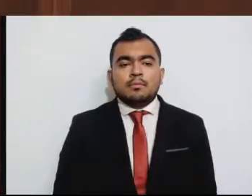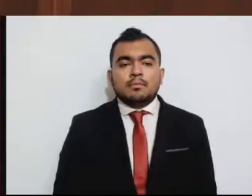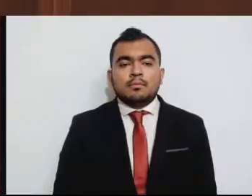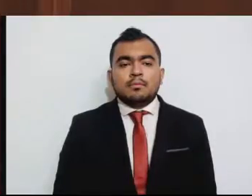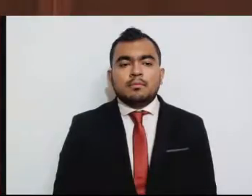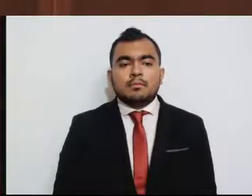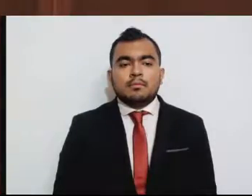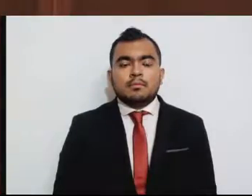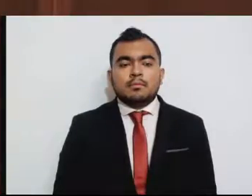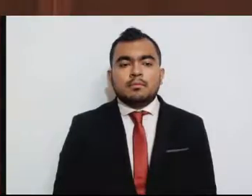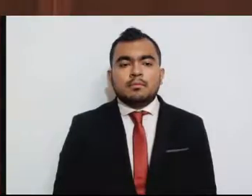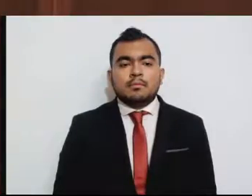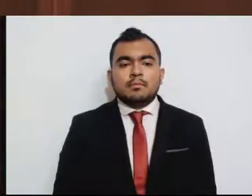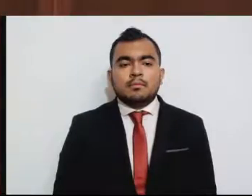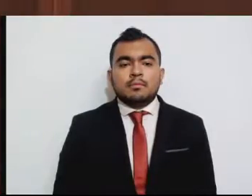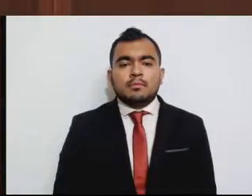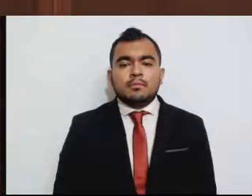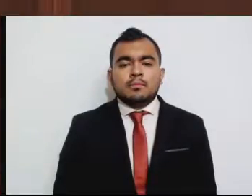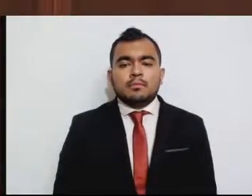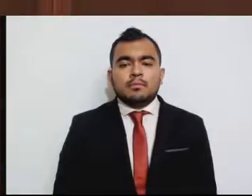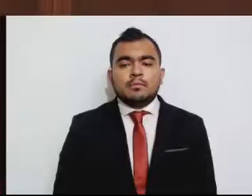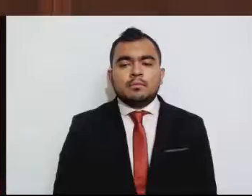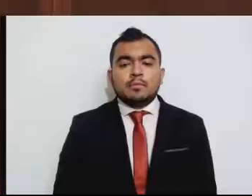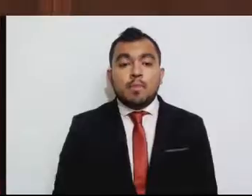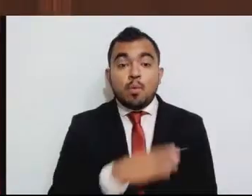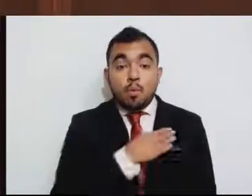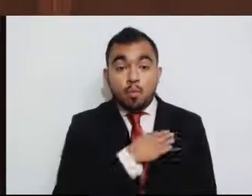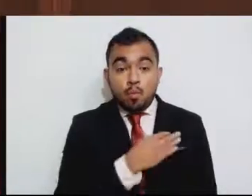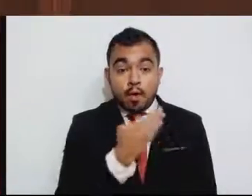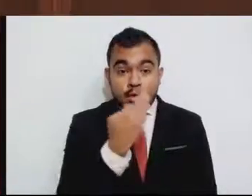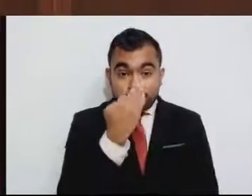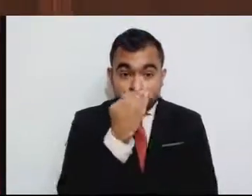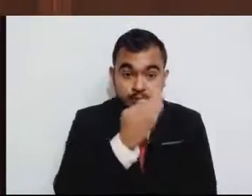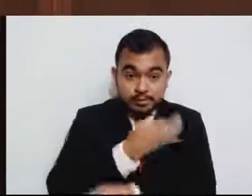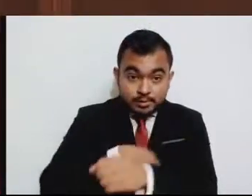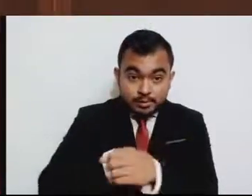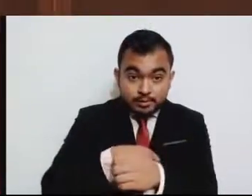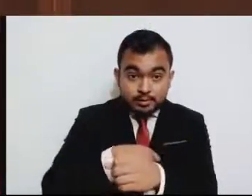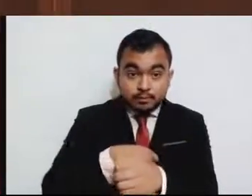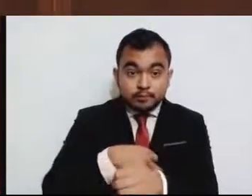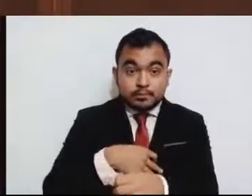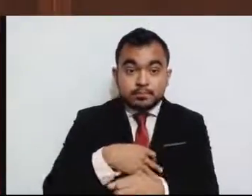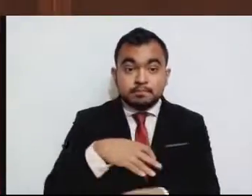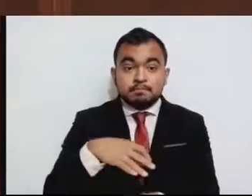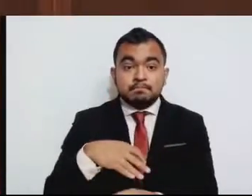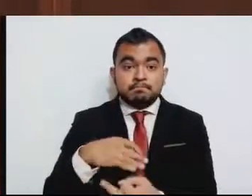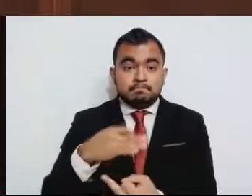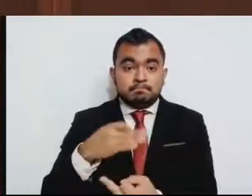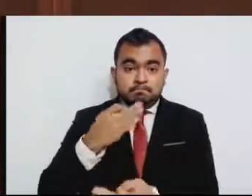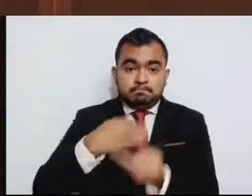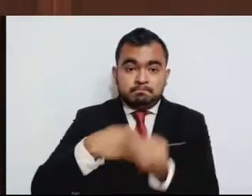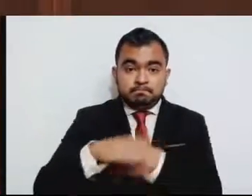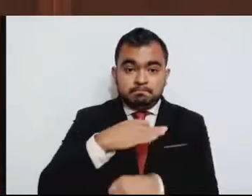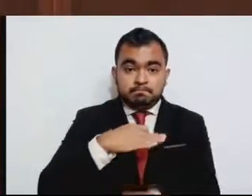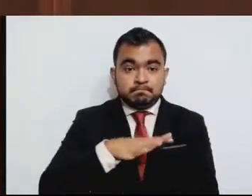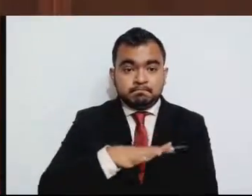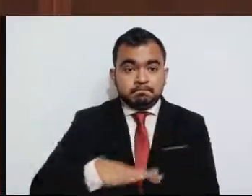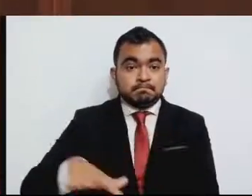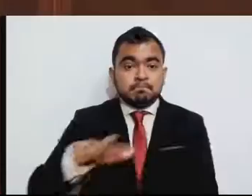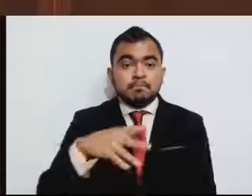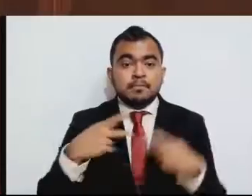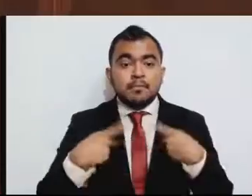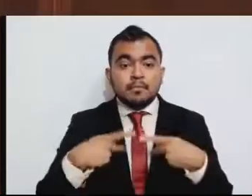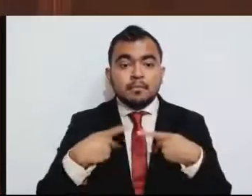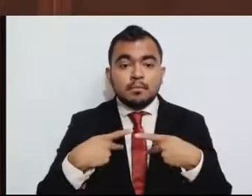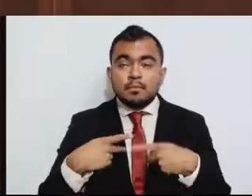muy buenas tardes a todos los ciudadanos con su venia señora